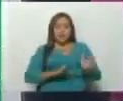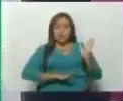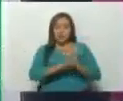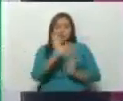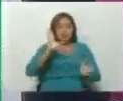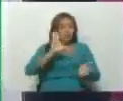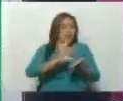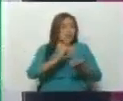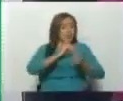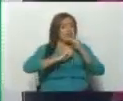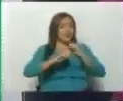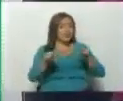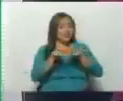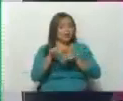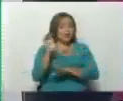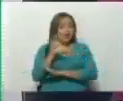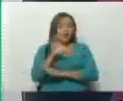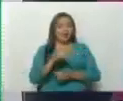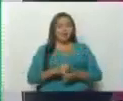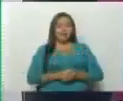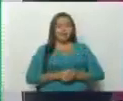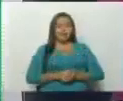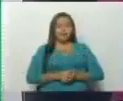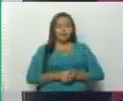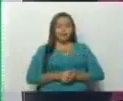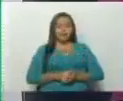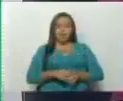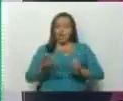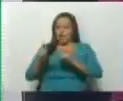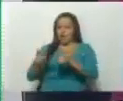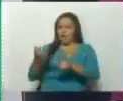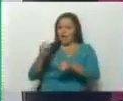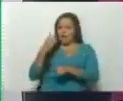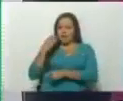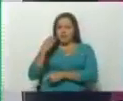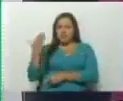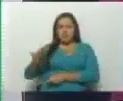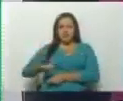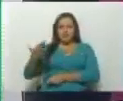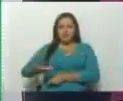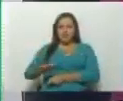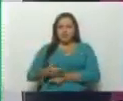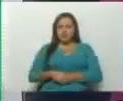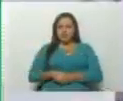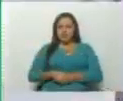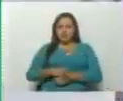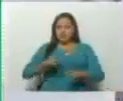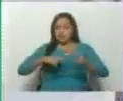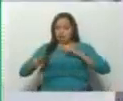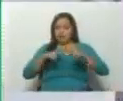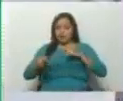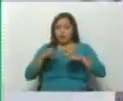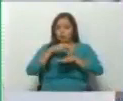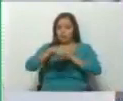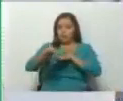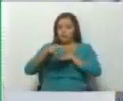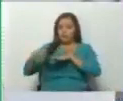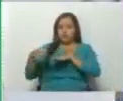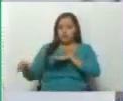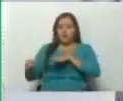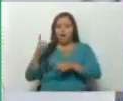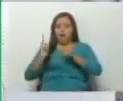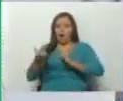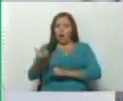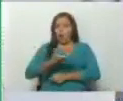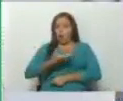ciudad tan compleja como Caracas, ¿no? Ahora, hay experiencias muy importantes que han ocurrido en municipios. Hay alcaldes